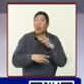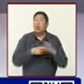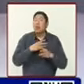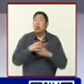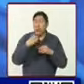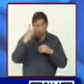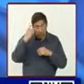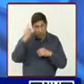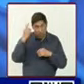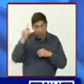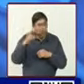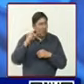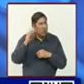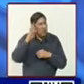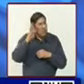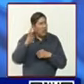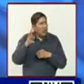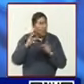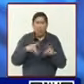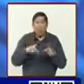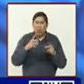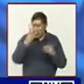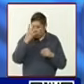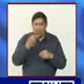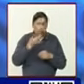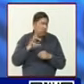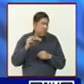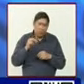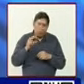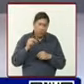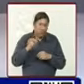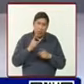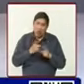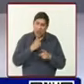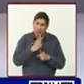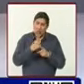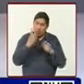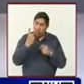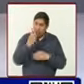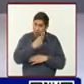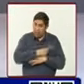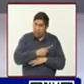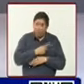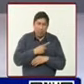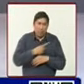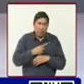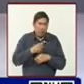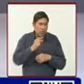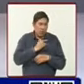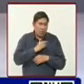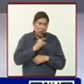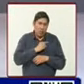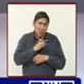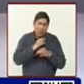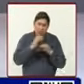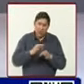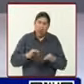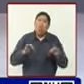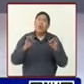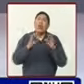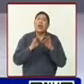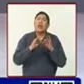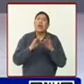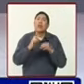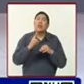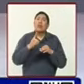Sueño. Un día que no se lo ha creado para que la gente duerma más, no. Precisamente un día para que la gente haga conciencia sobre la importancia que